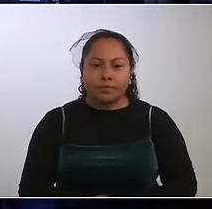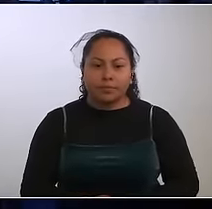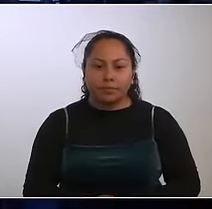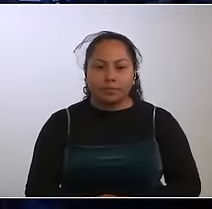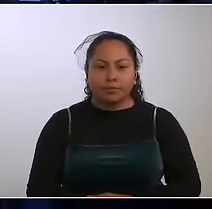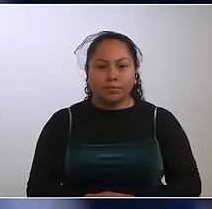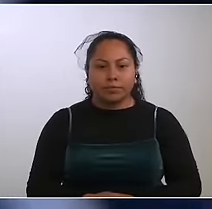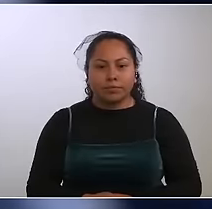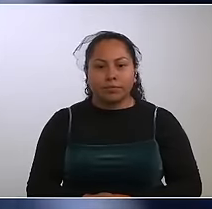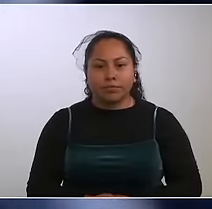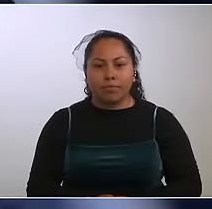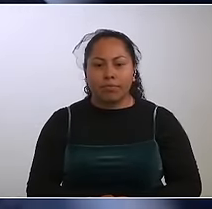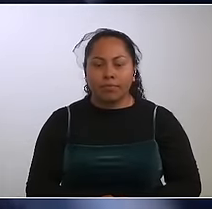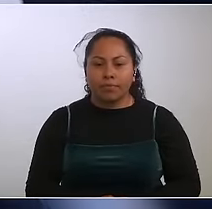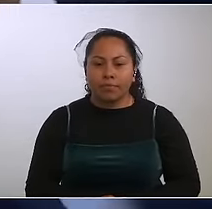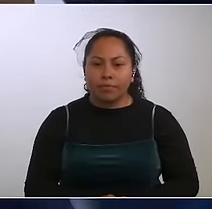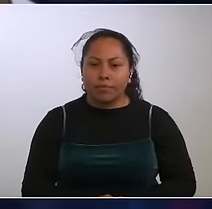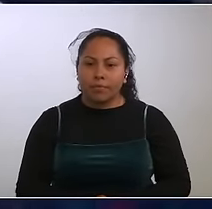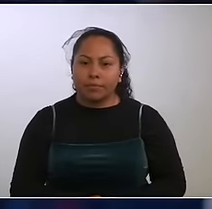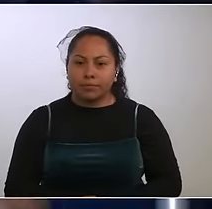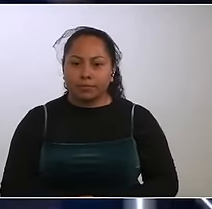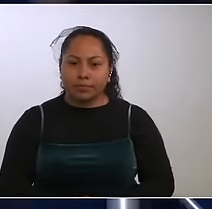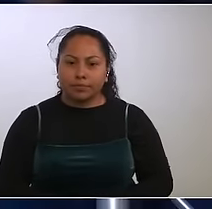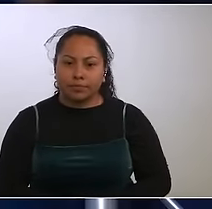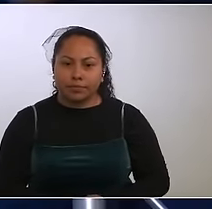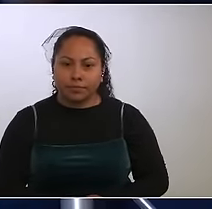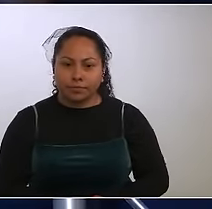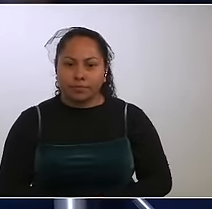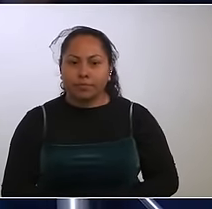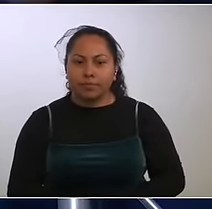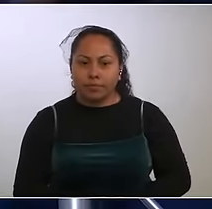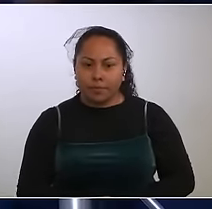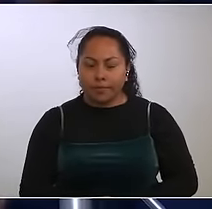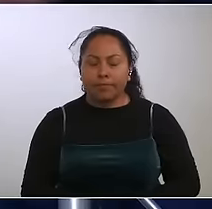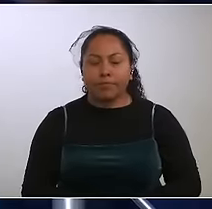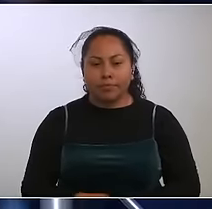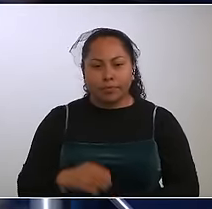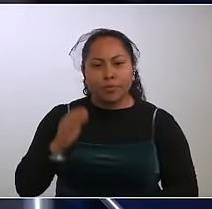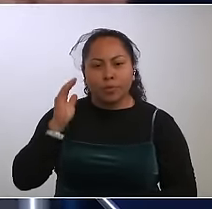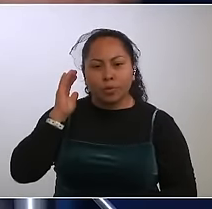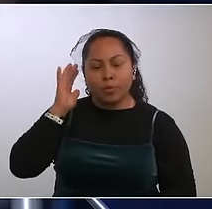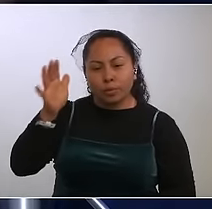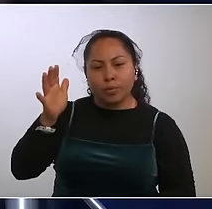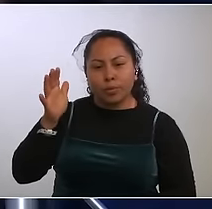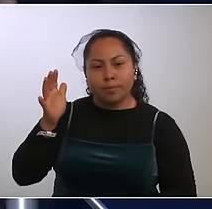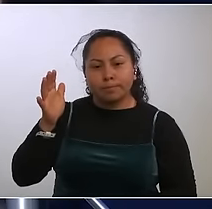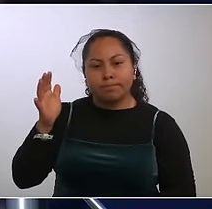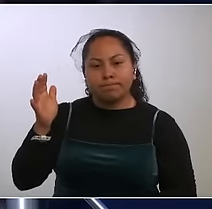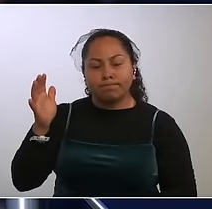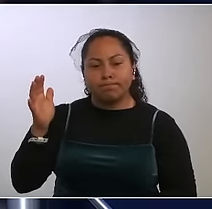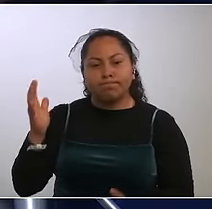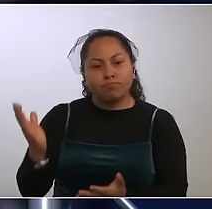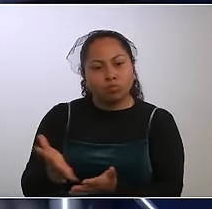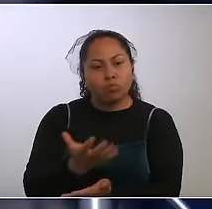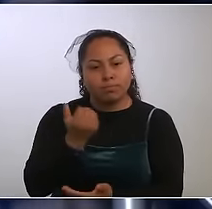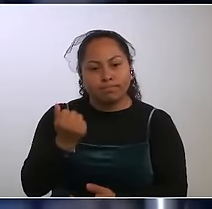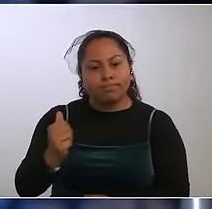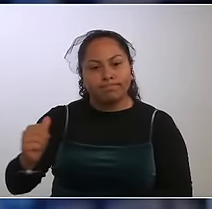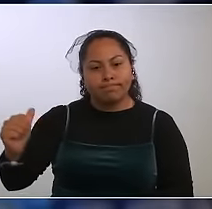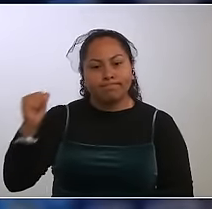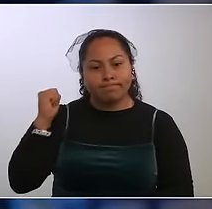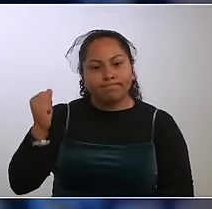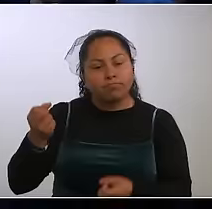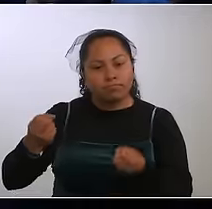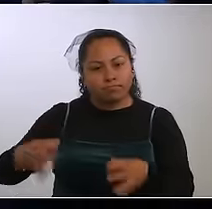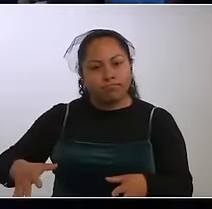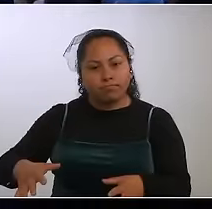y a entenderles, vamos a recobrar algo que hemos perdido, que es un mover poderoso del Espíritu Santo